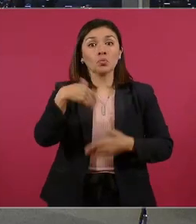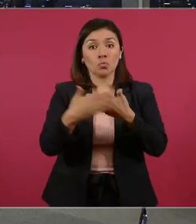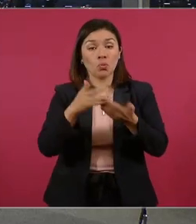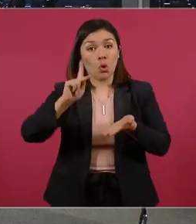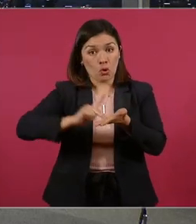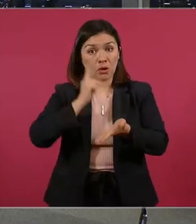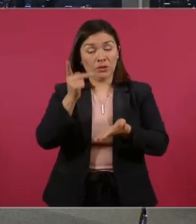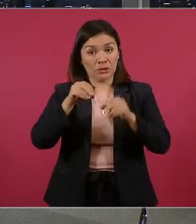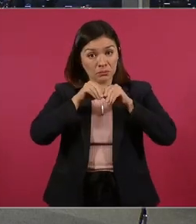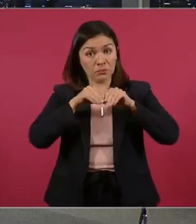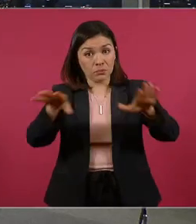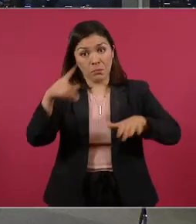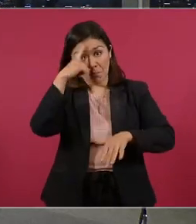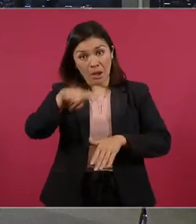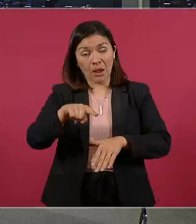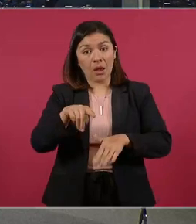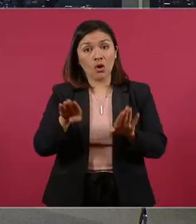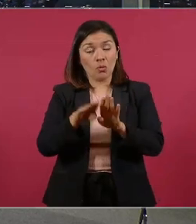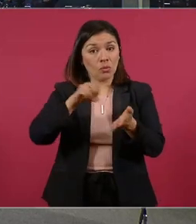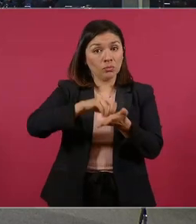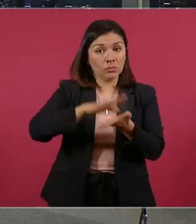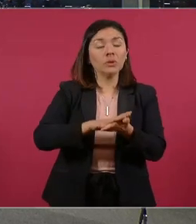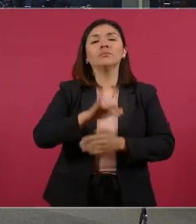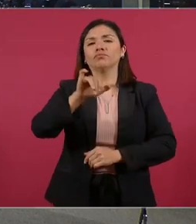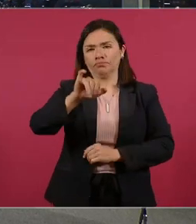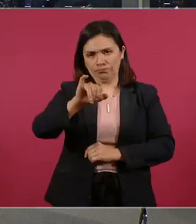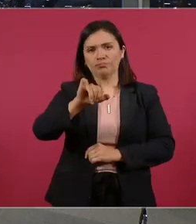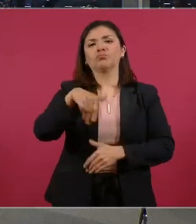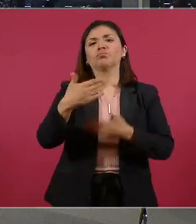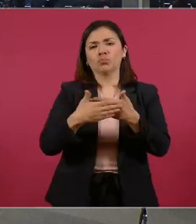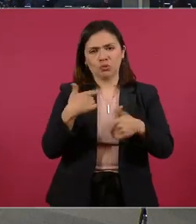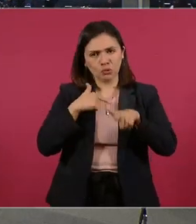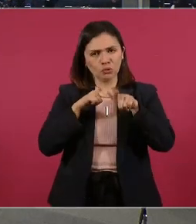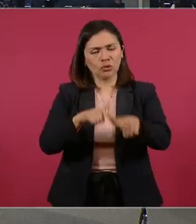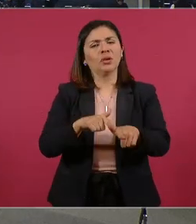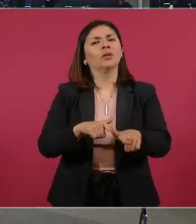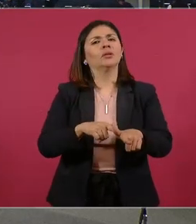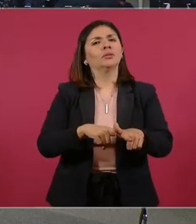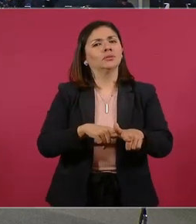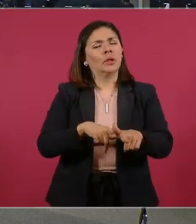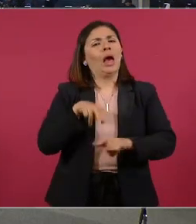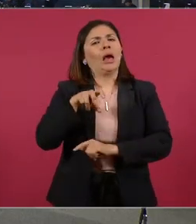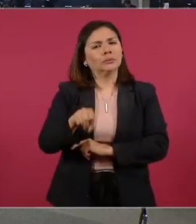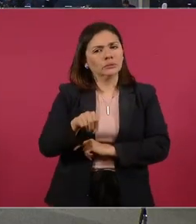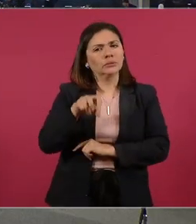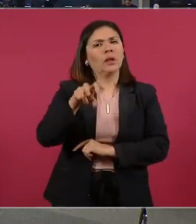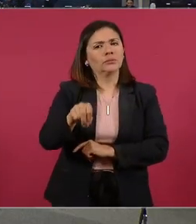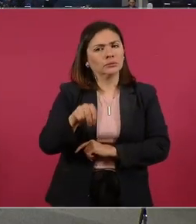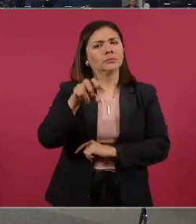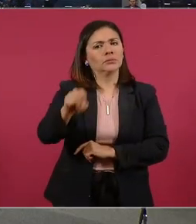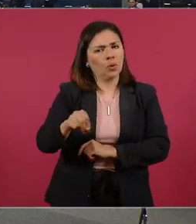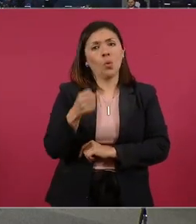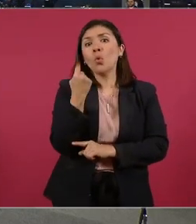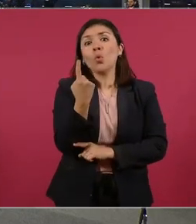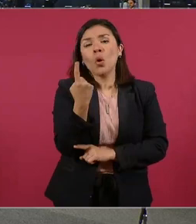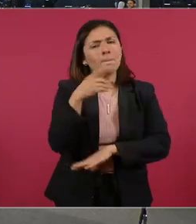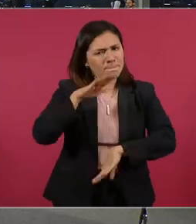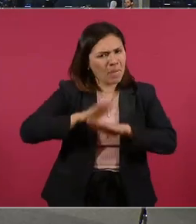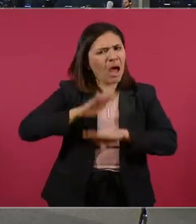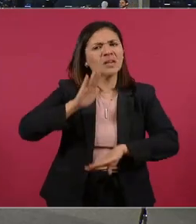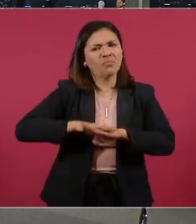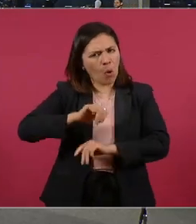registro? Sí. Vamos a seguir periódicamente, no otro, varios.